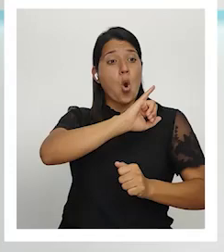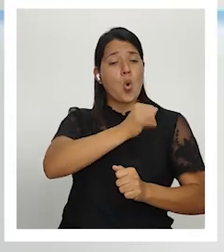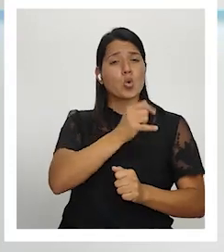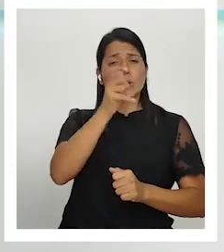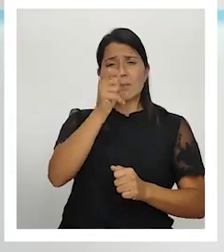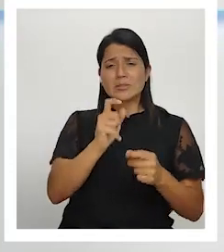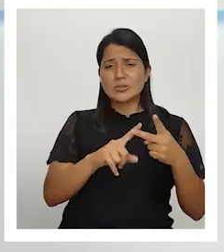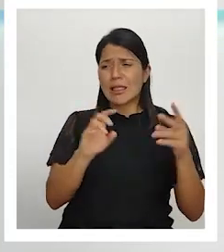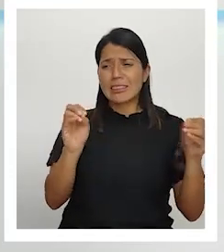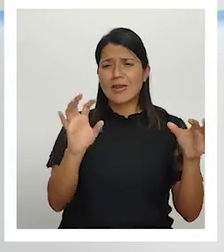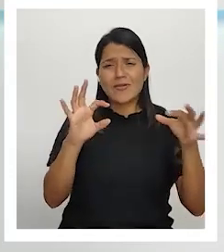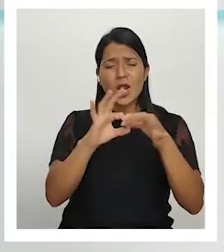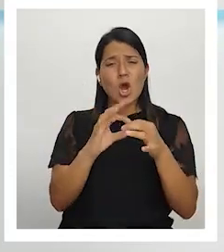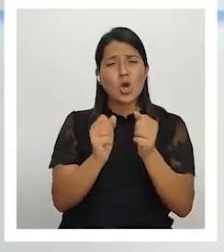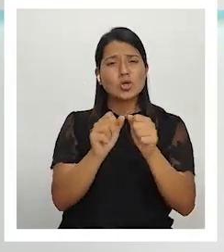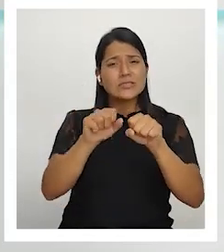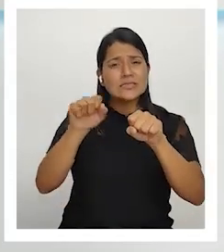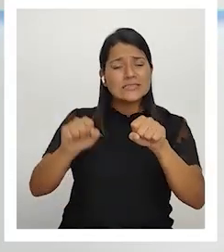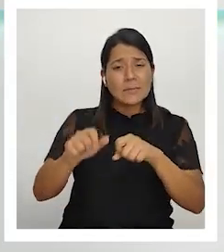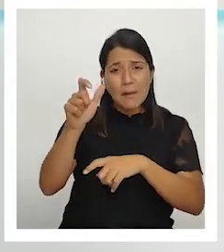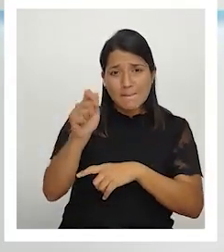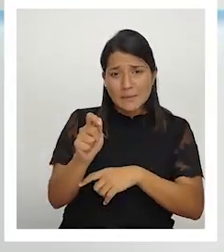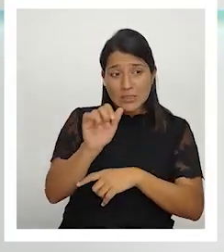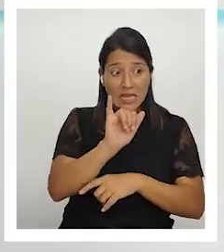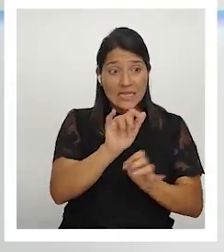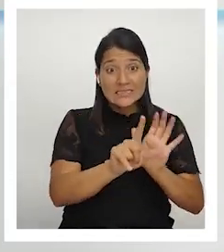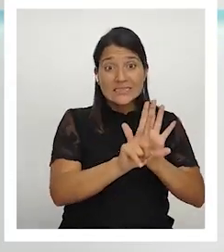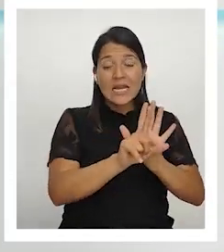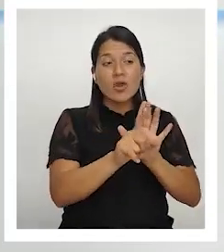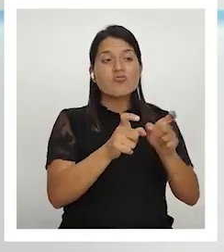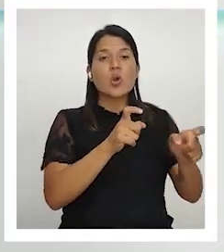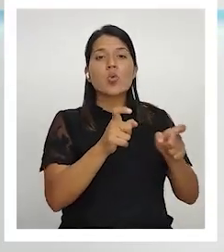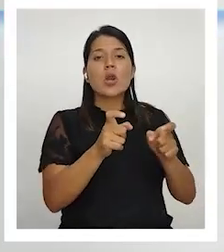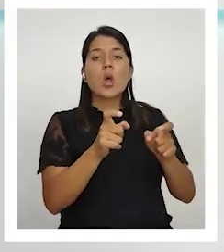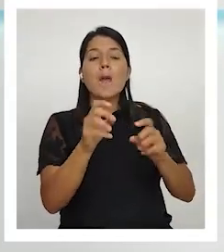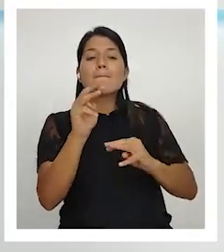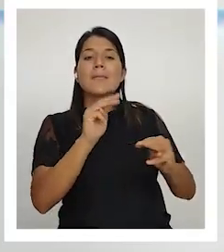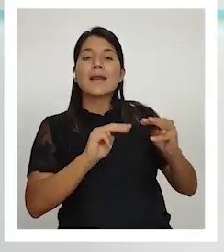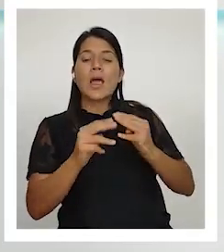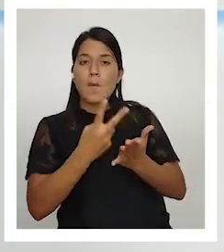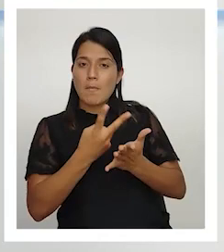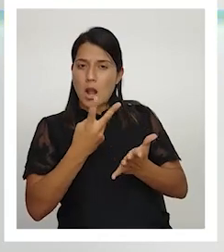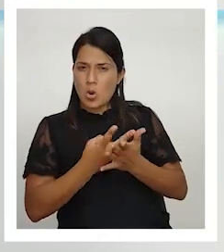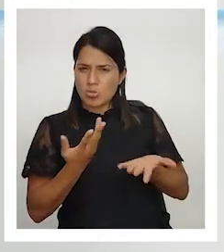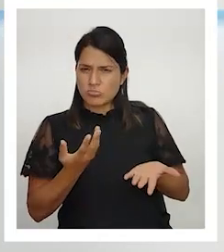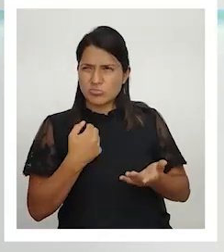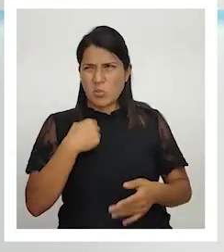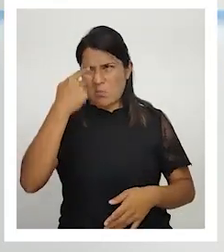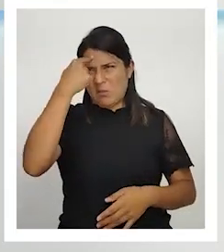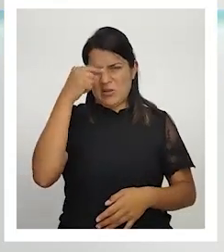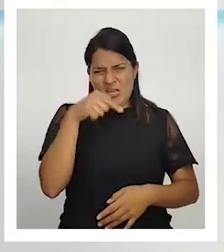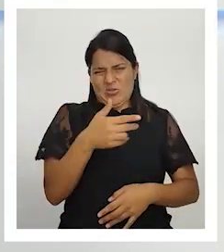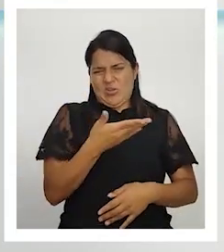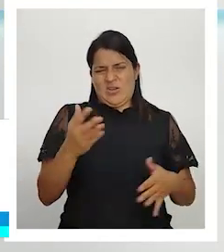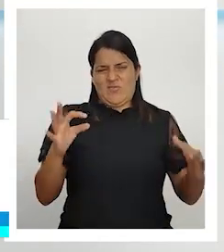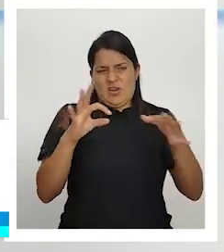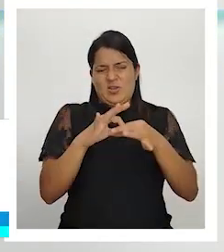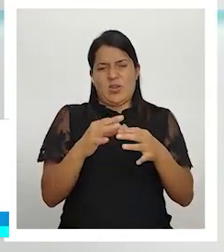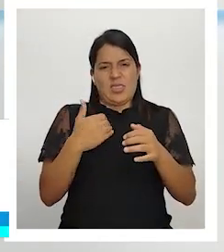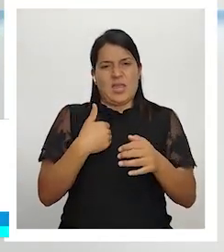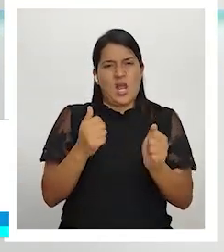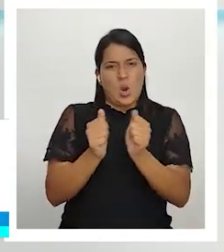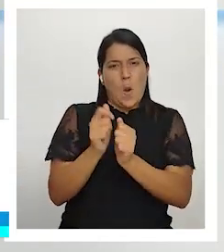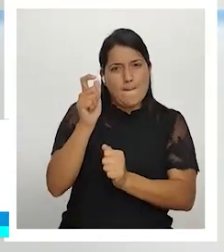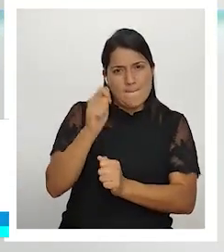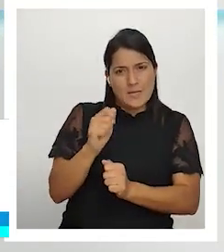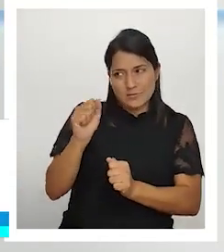pensiones. Esta es una ley, la ley reguladora del mercado de valores, ¿verdad? Que uno podría decir, bueno, ¿qué tiene que ver con pensiones, verdad? Bueno, tiene que ver un poco el tema